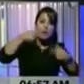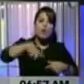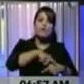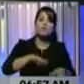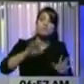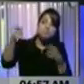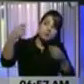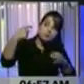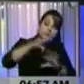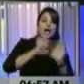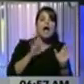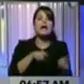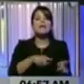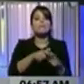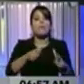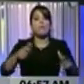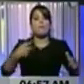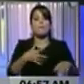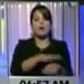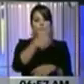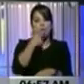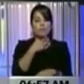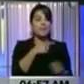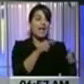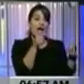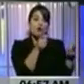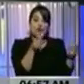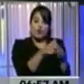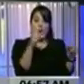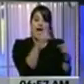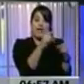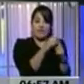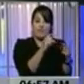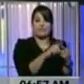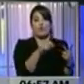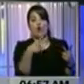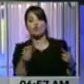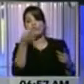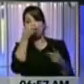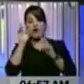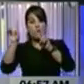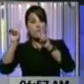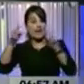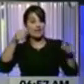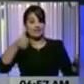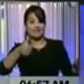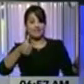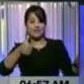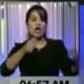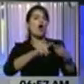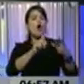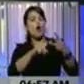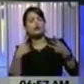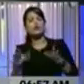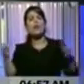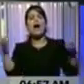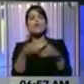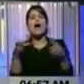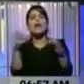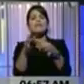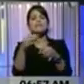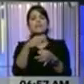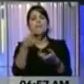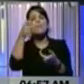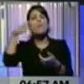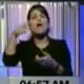padres políticos de Primero Justicia, Un Nuevo Tiempo, Alianza Bravo Pueblo, donde está el señor Ledesma,